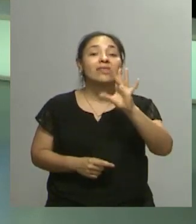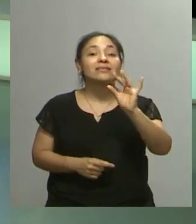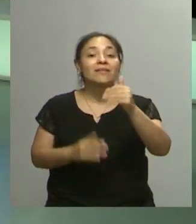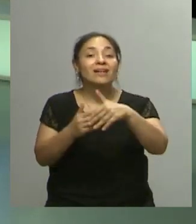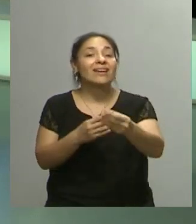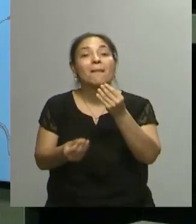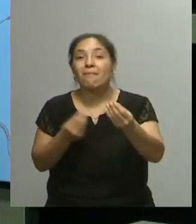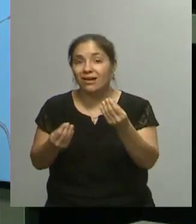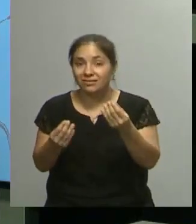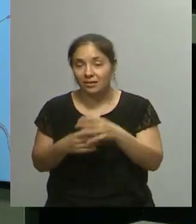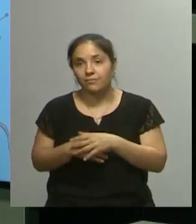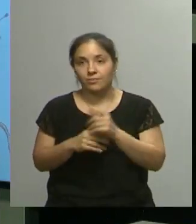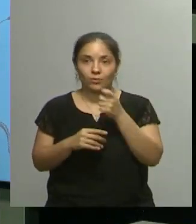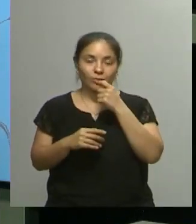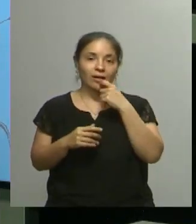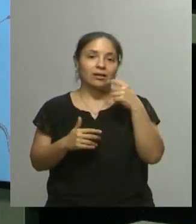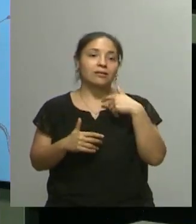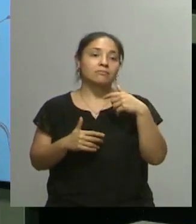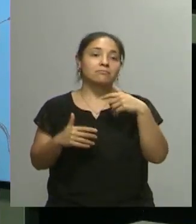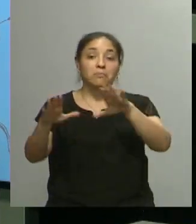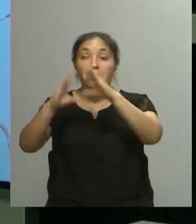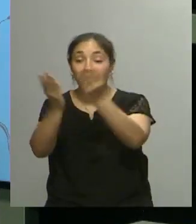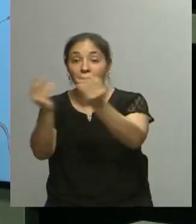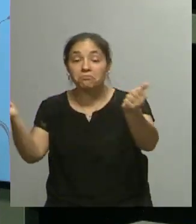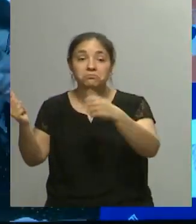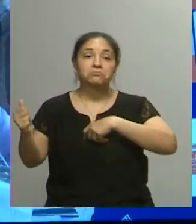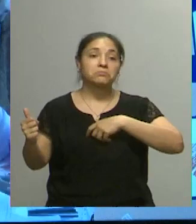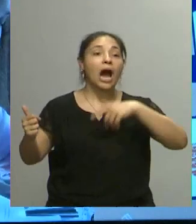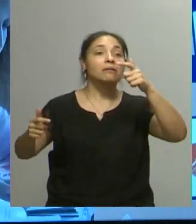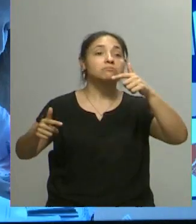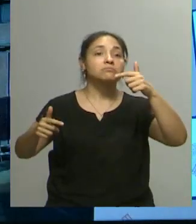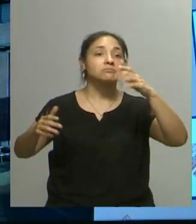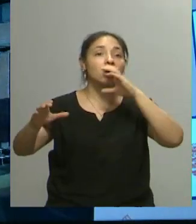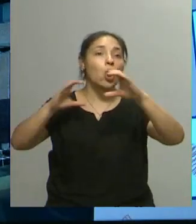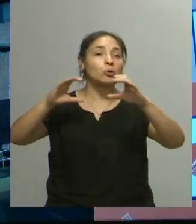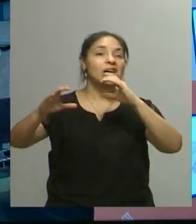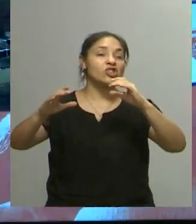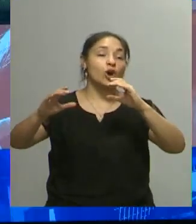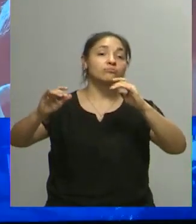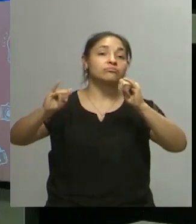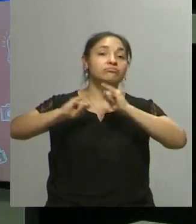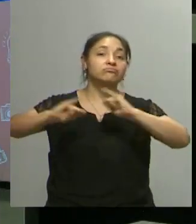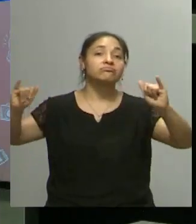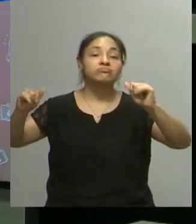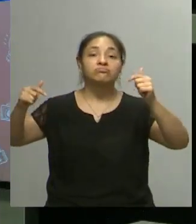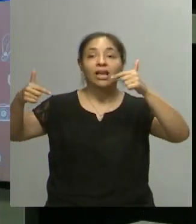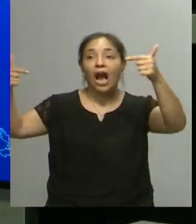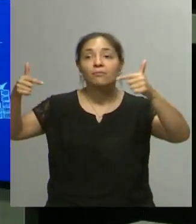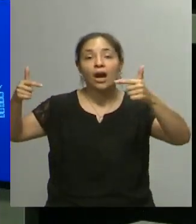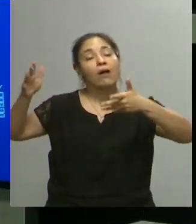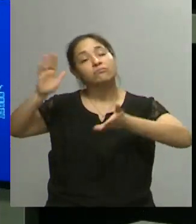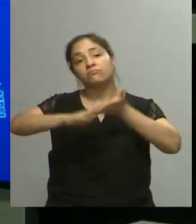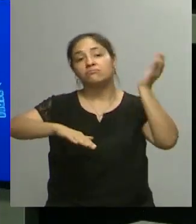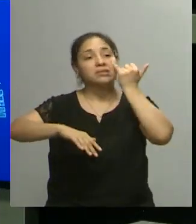porque vos decís, las cámaras se van a apagar, la gente se va a ir y estaría buenísimo saber cuál es la expectativa que generó